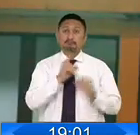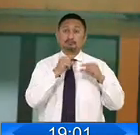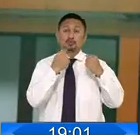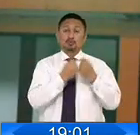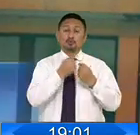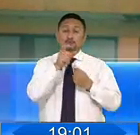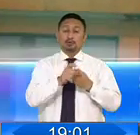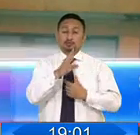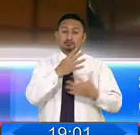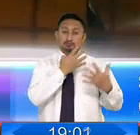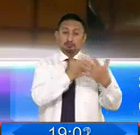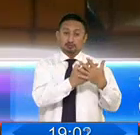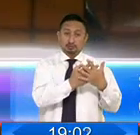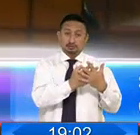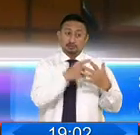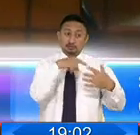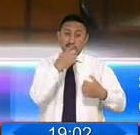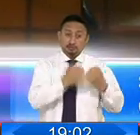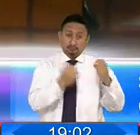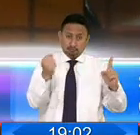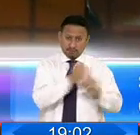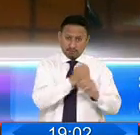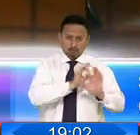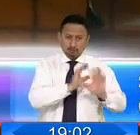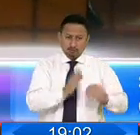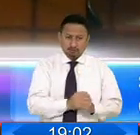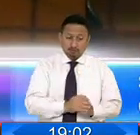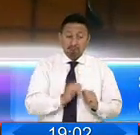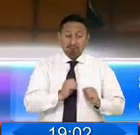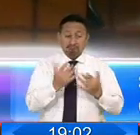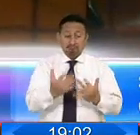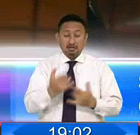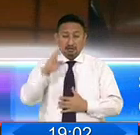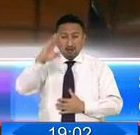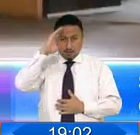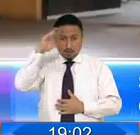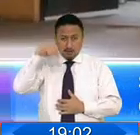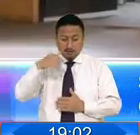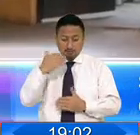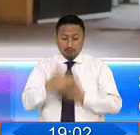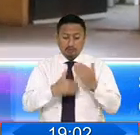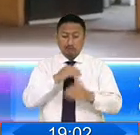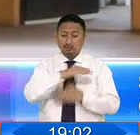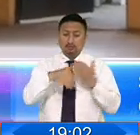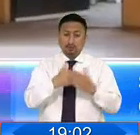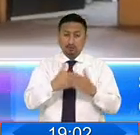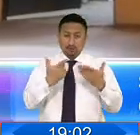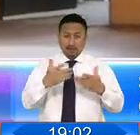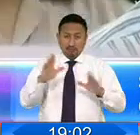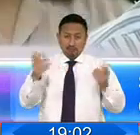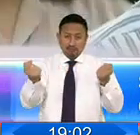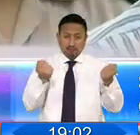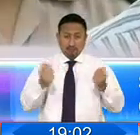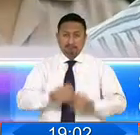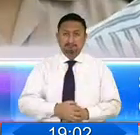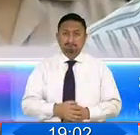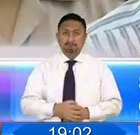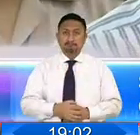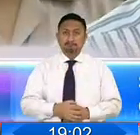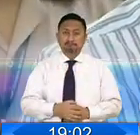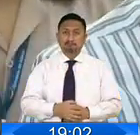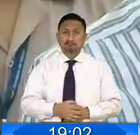de privados de libertad no están generando violencia, más esperan los uniformados tomar el control total en las próximas horas. No hay en este